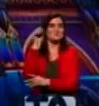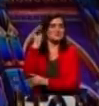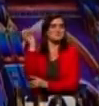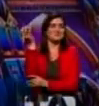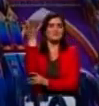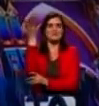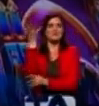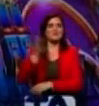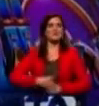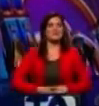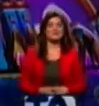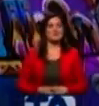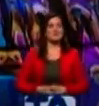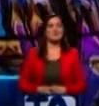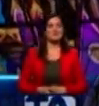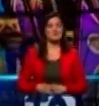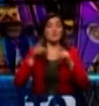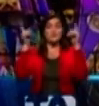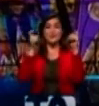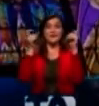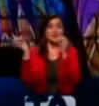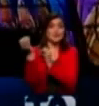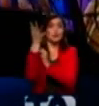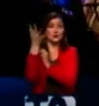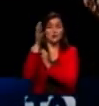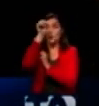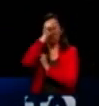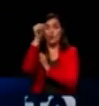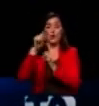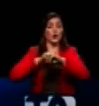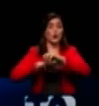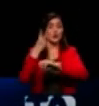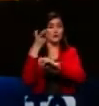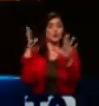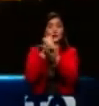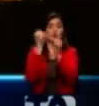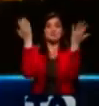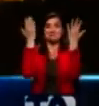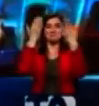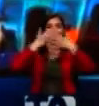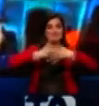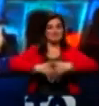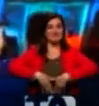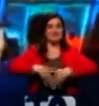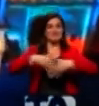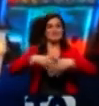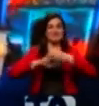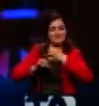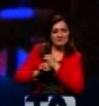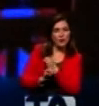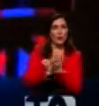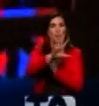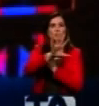iluminados. La fiesta de la luz terminará a la medianoche de este domingo. Y todas las obras que se seguirán